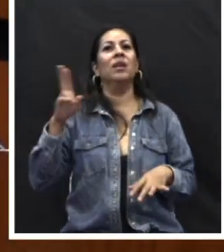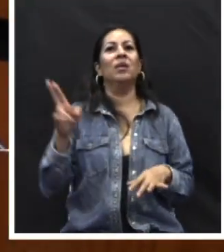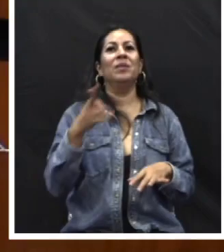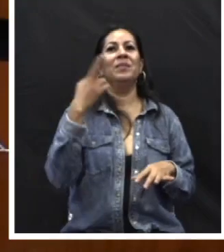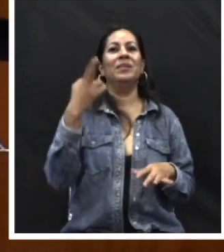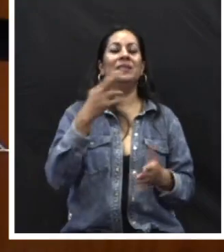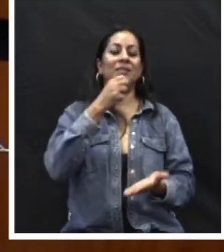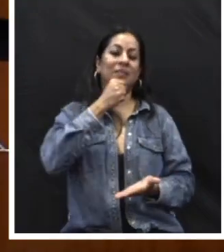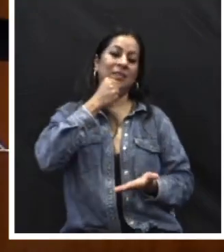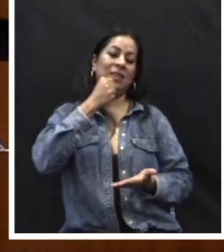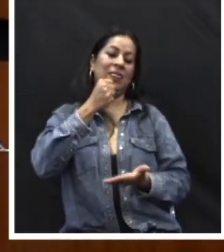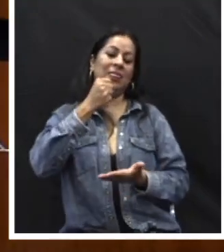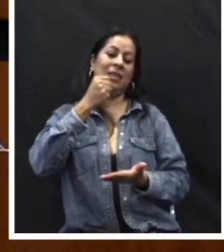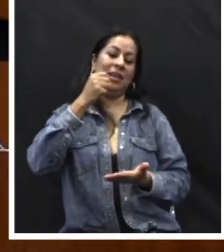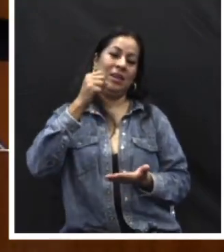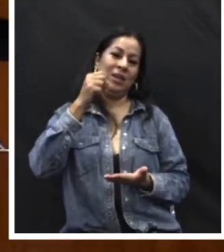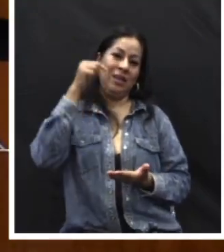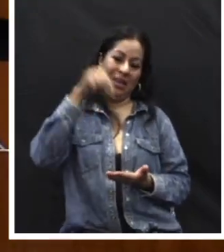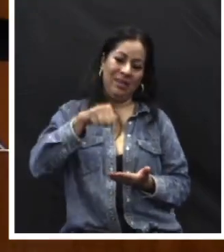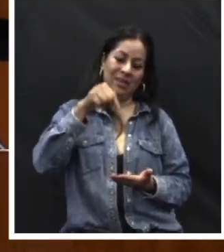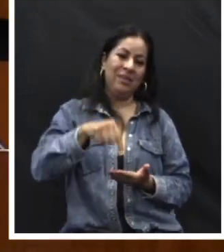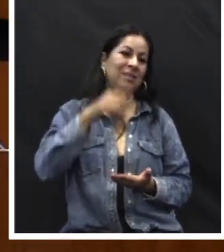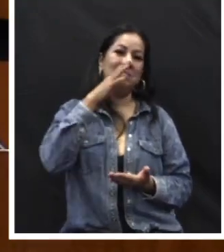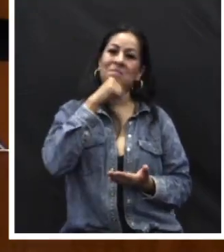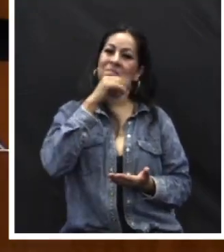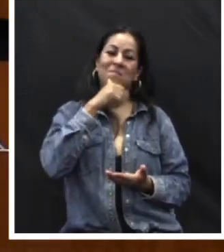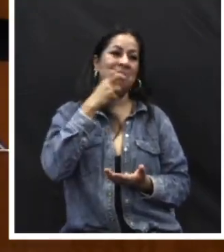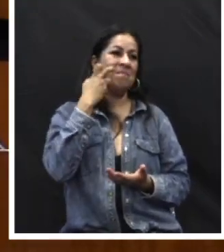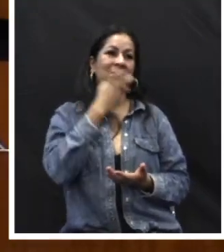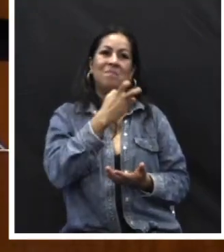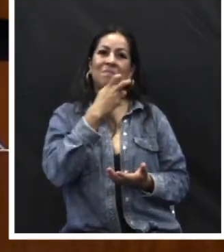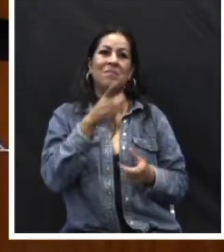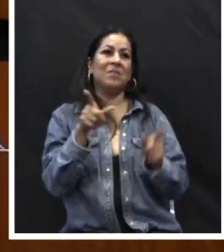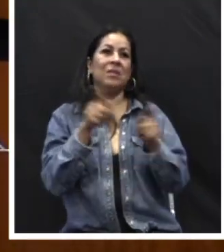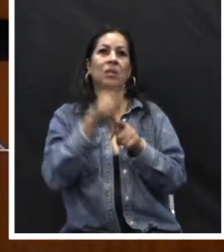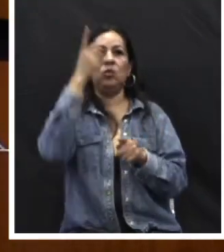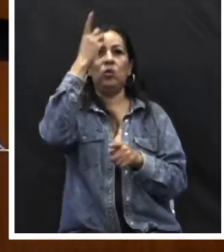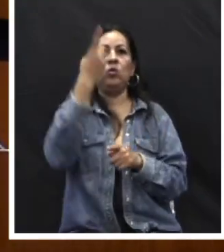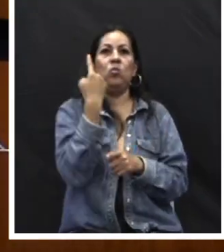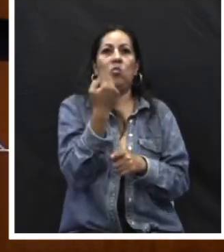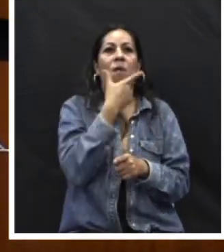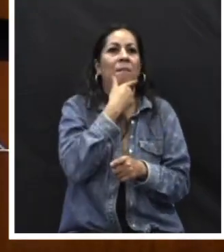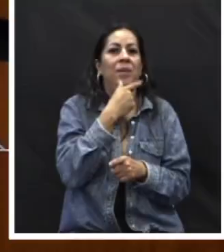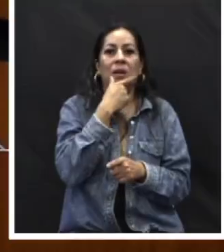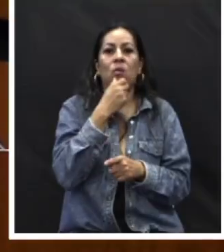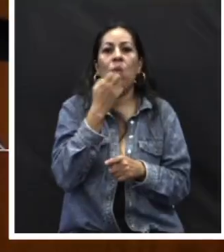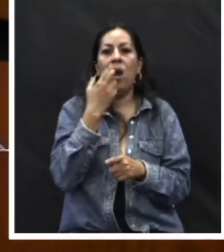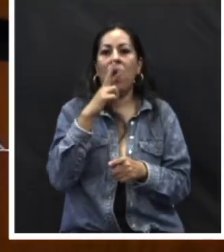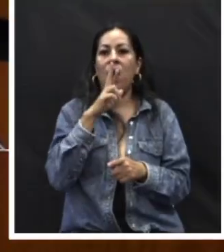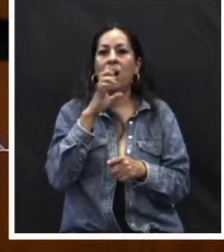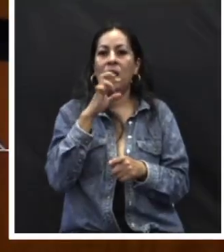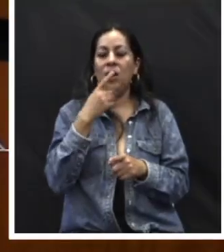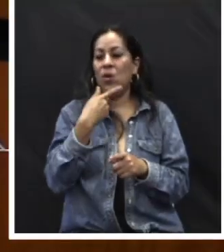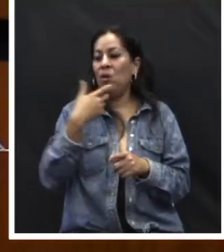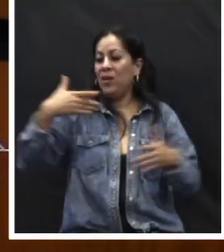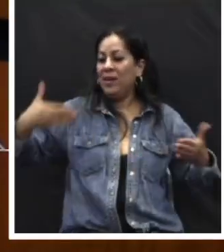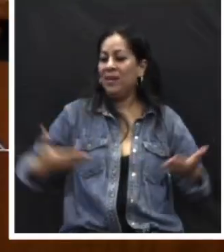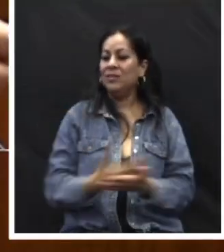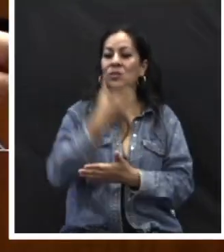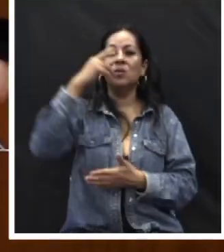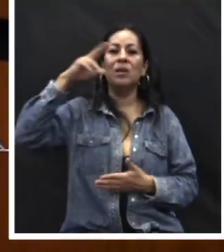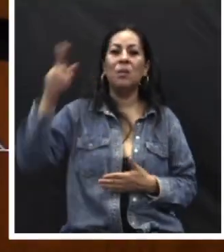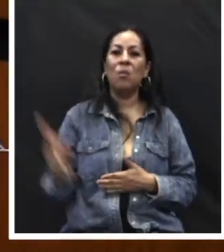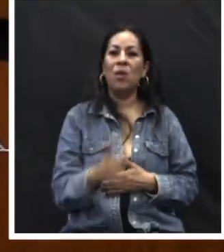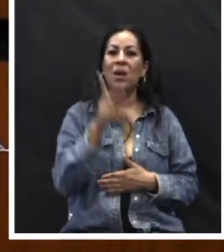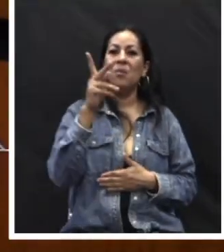Universidad Autónoma de Guerrero no puede seguir siendo rehén de un solo hombre, la UAGRO nació del pueblo y